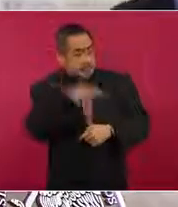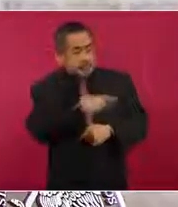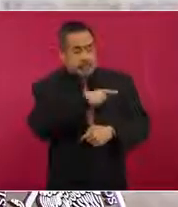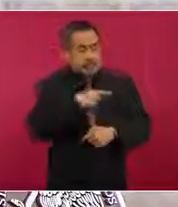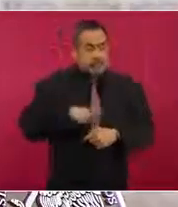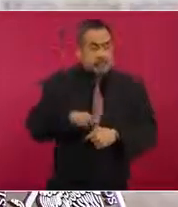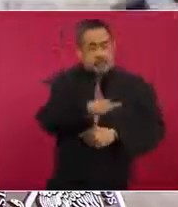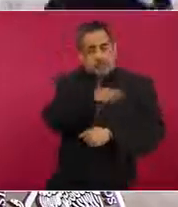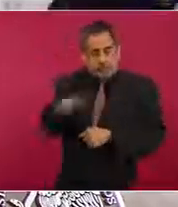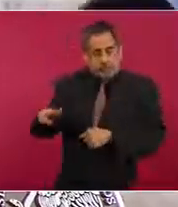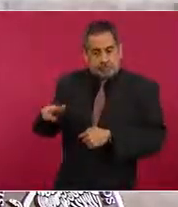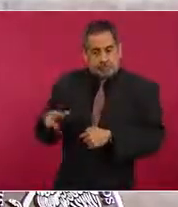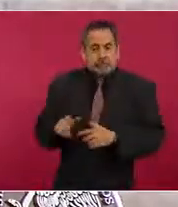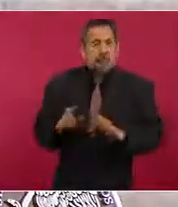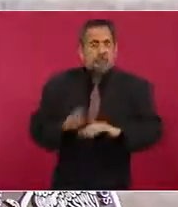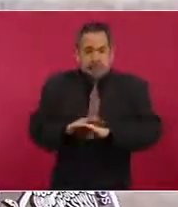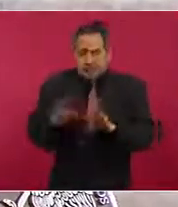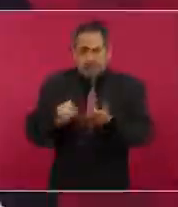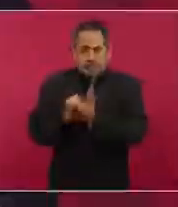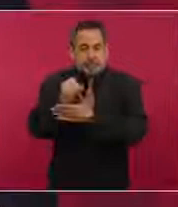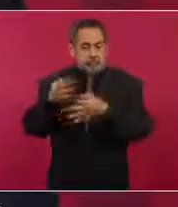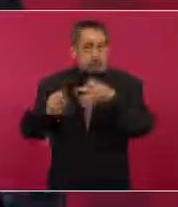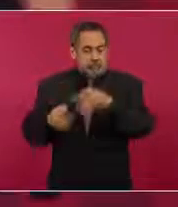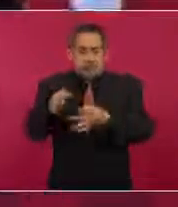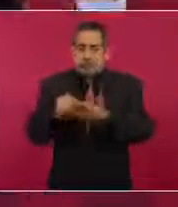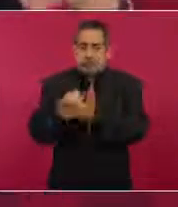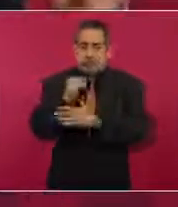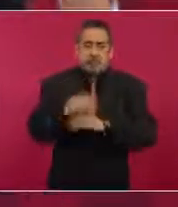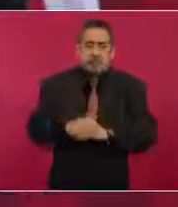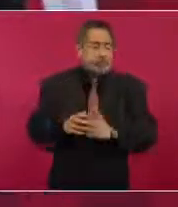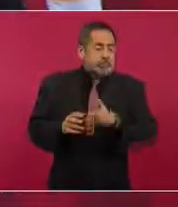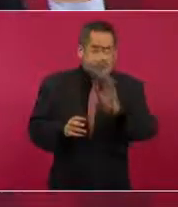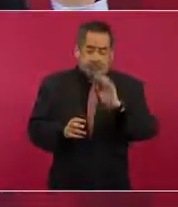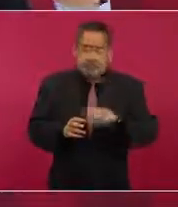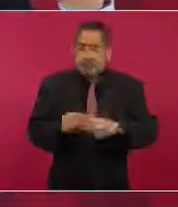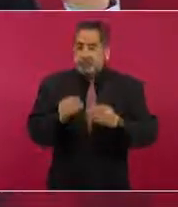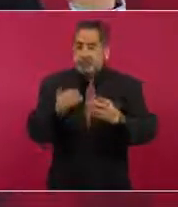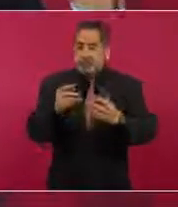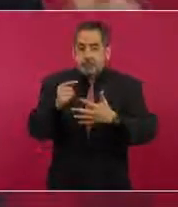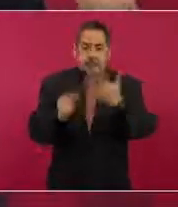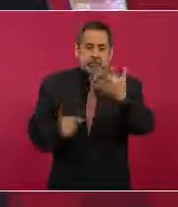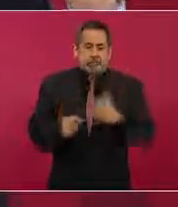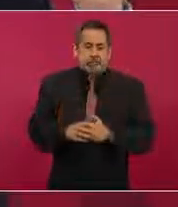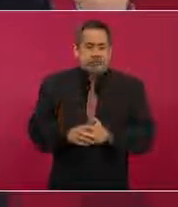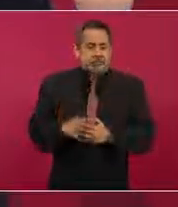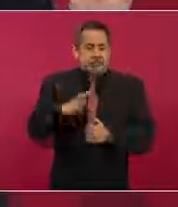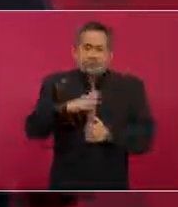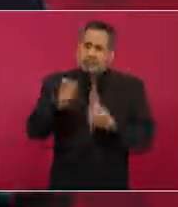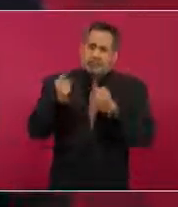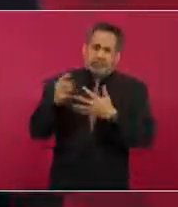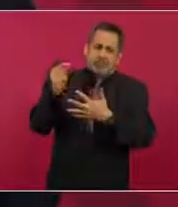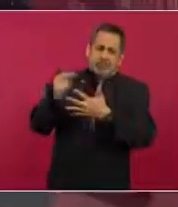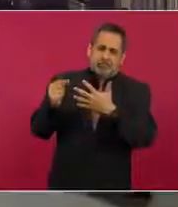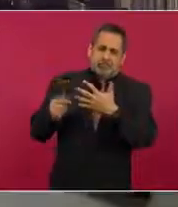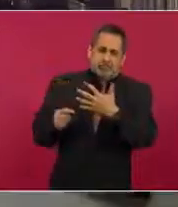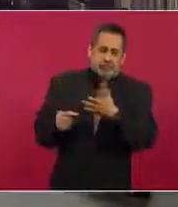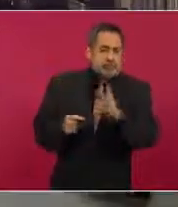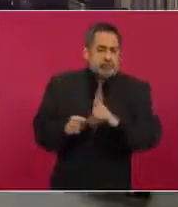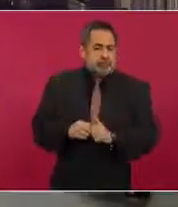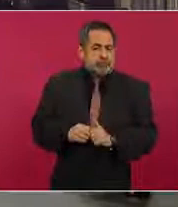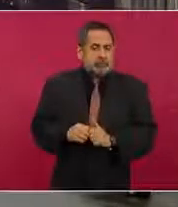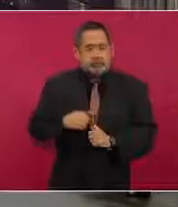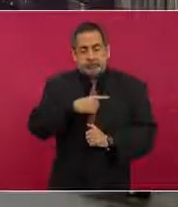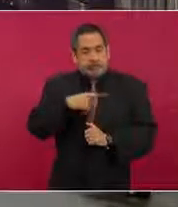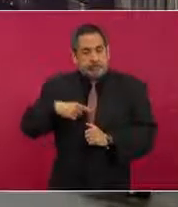o ya hay un juicio sobre eso. Pero así hay muchos. Lo que se tiene